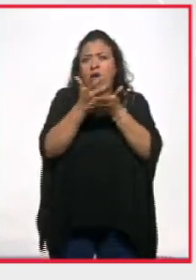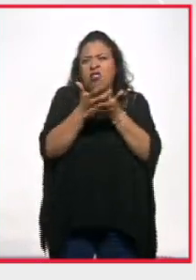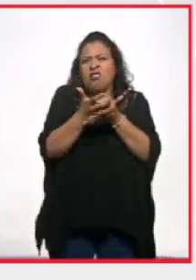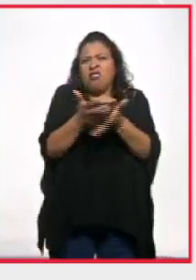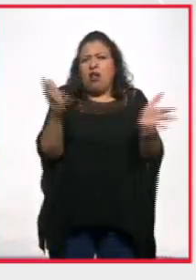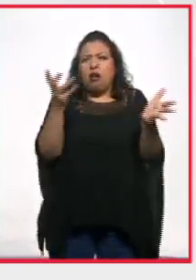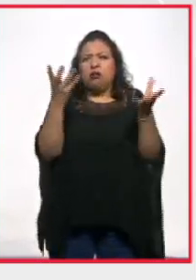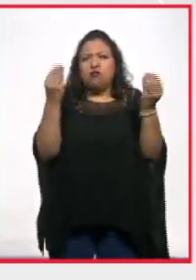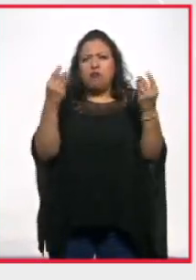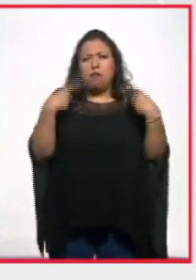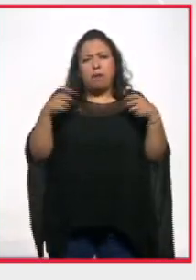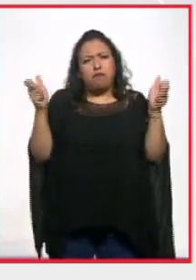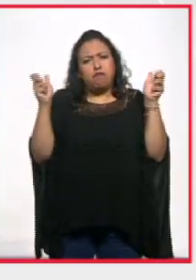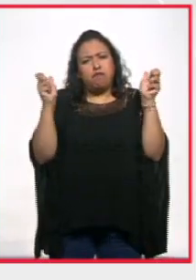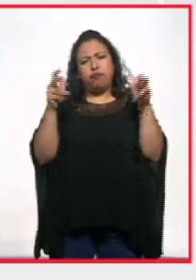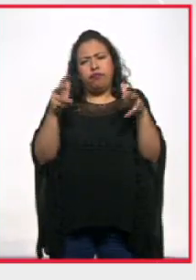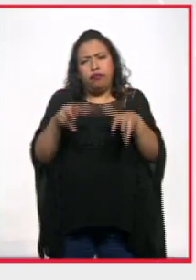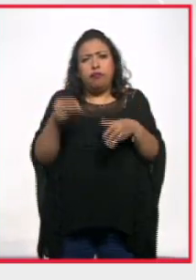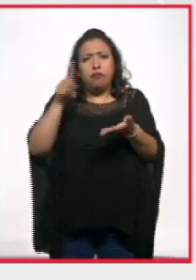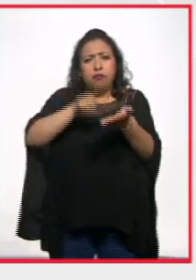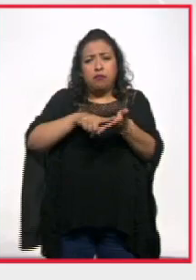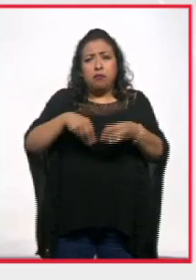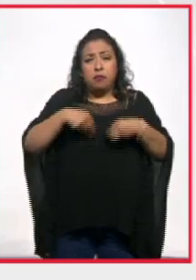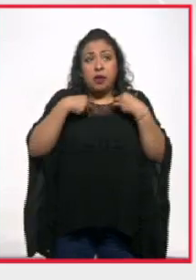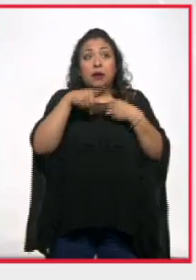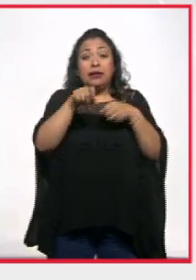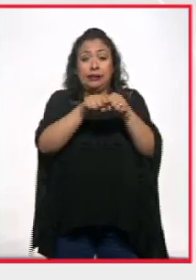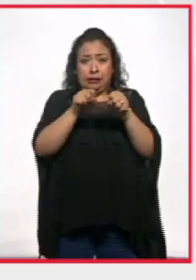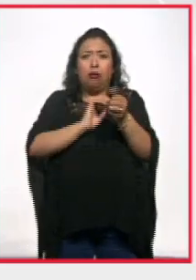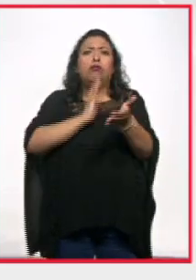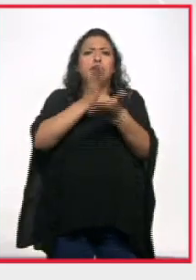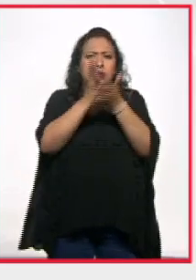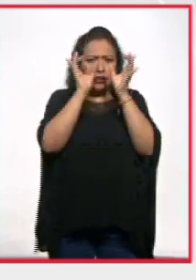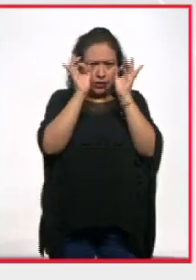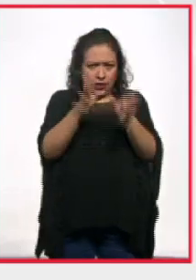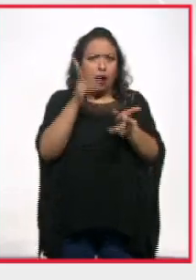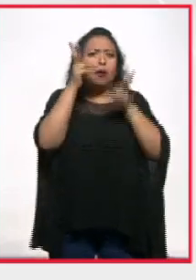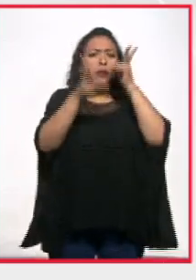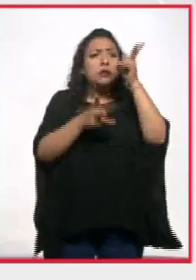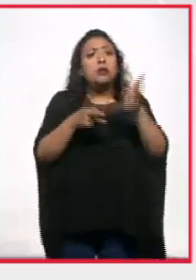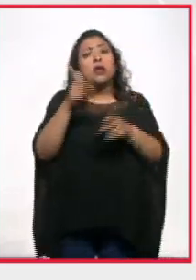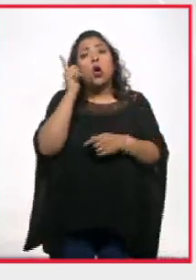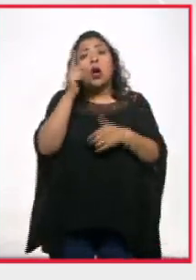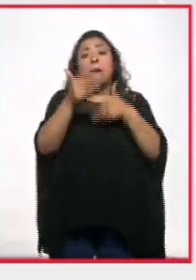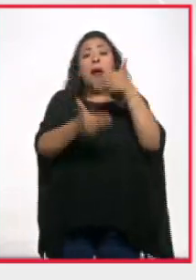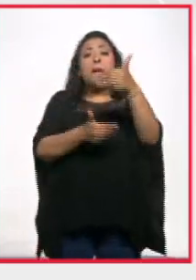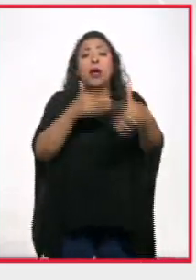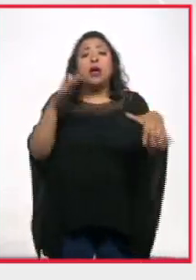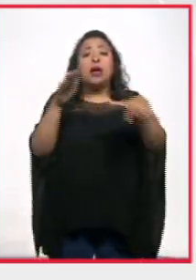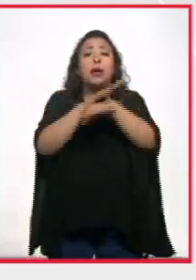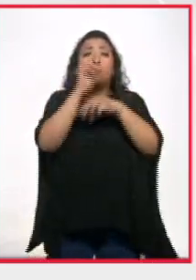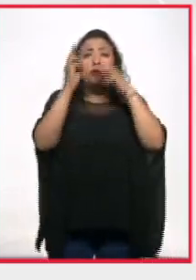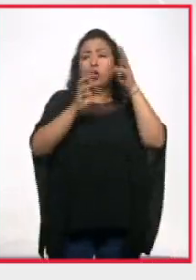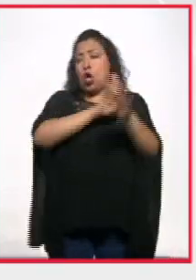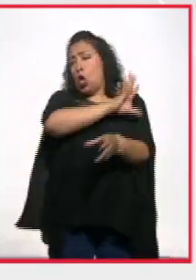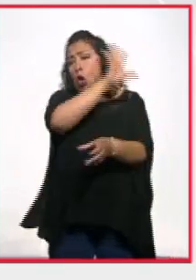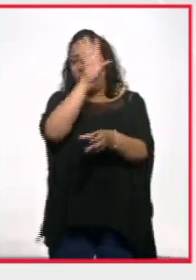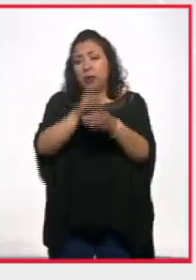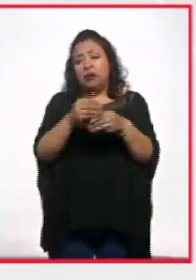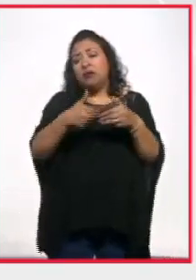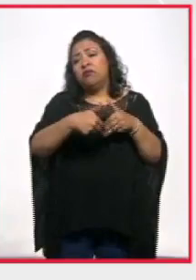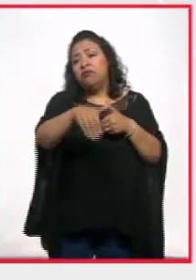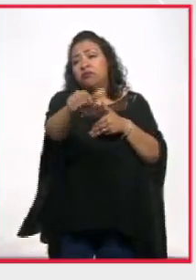de las más pobladas. Las salas ya pueden visitarse y se espera que el proceso de renovación del museo en su totalidad